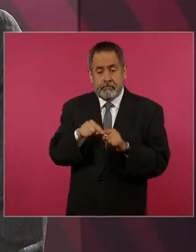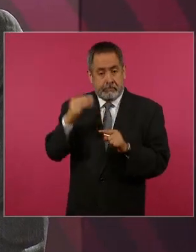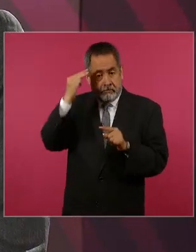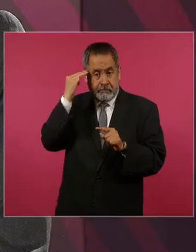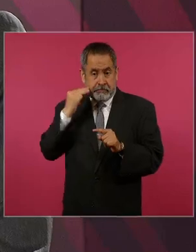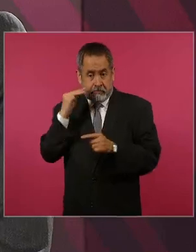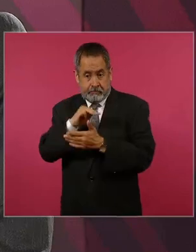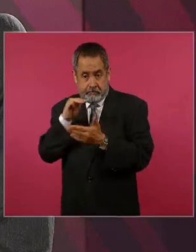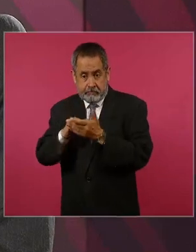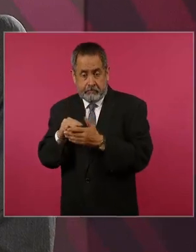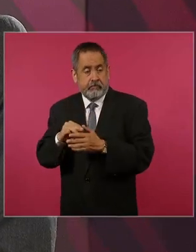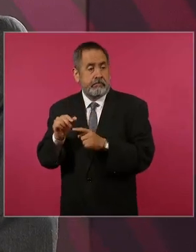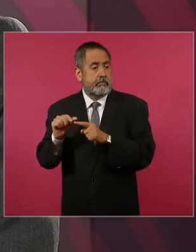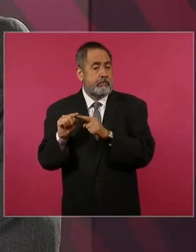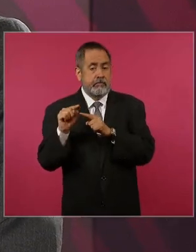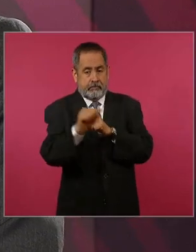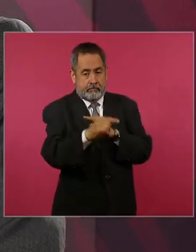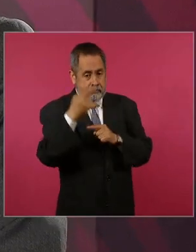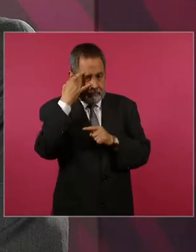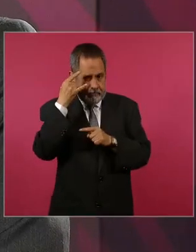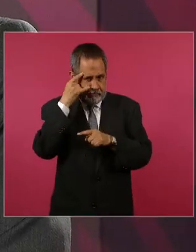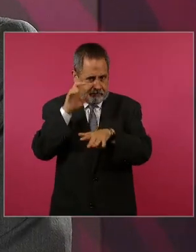a Campeche en el tren